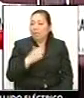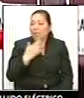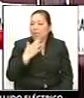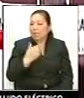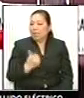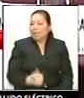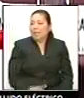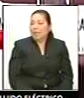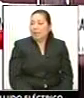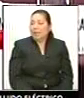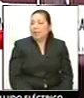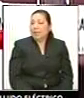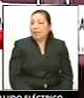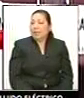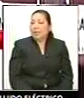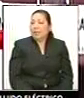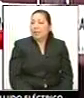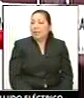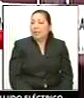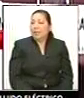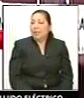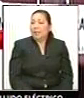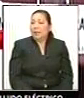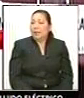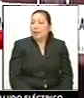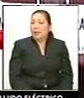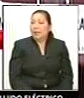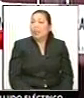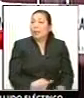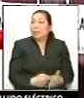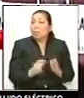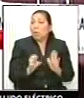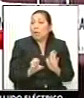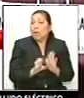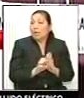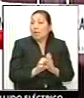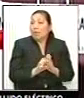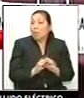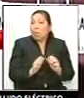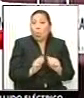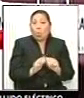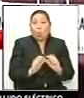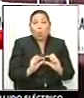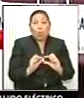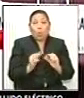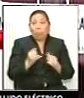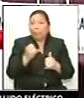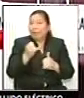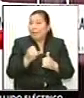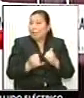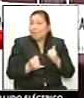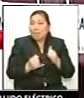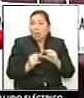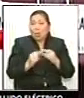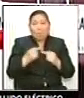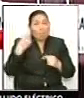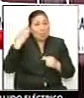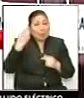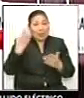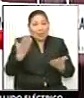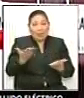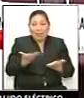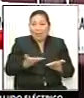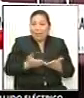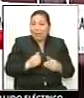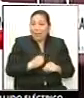el quinto o sexto, no me acuerdo. Pero lo que sucede es, por ejemplo, se rompen las bancadas ahora, ¿no? Y por los mismos argumentos esgrimidos de